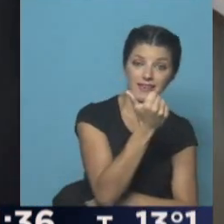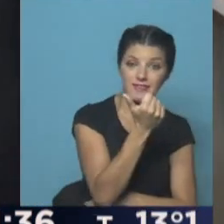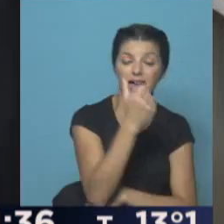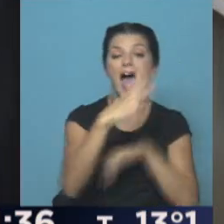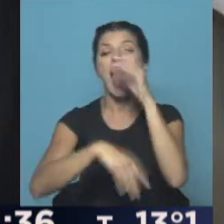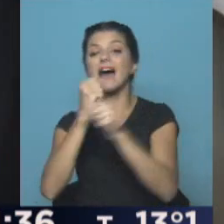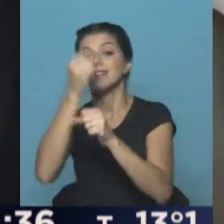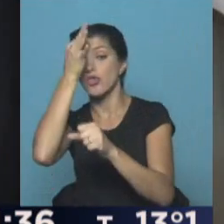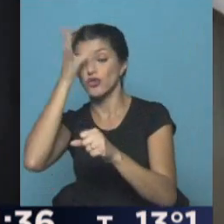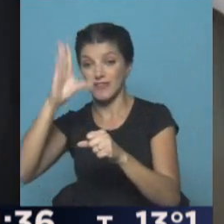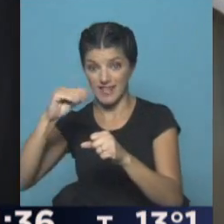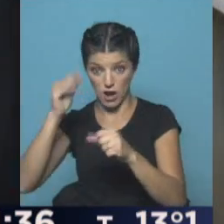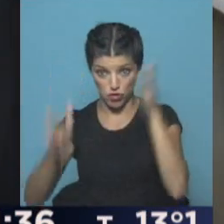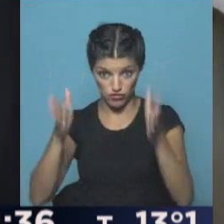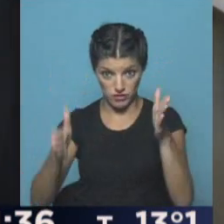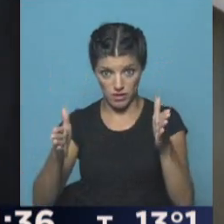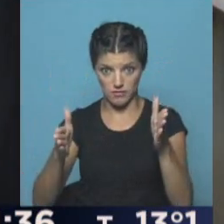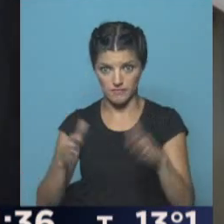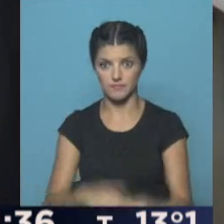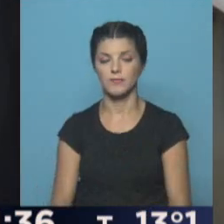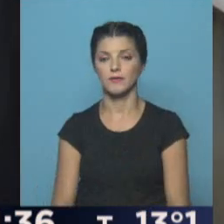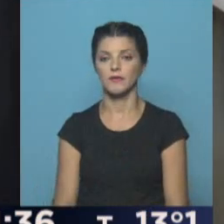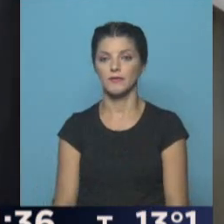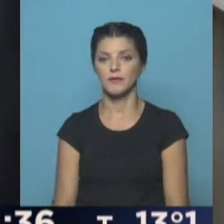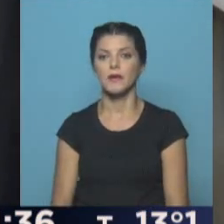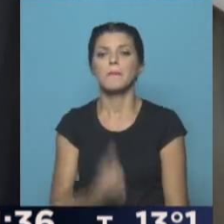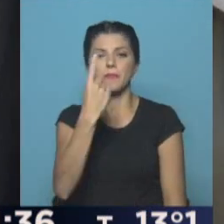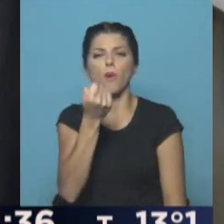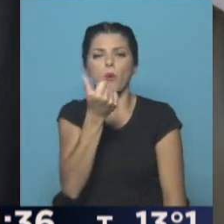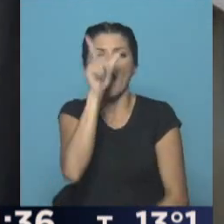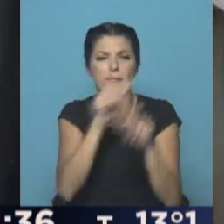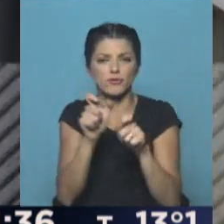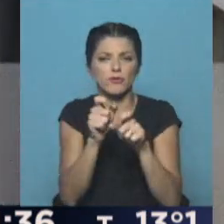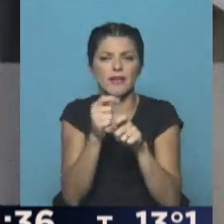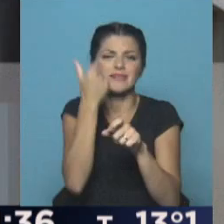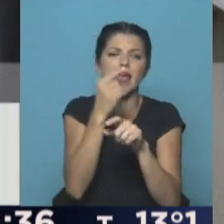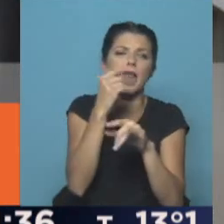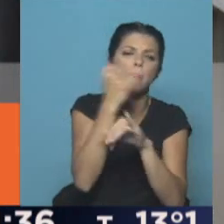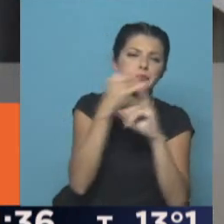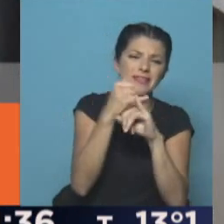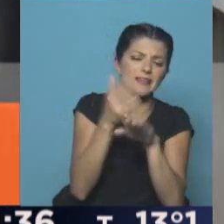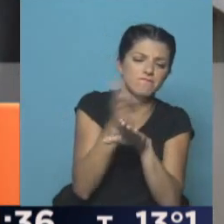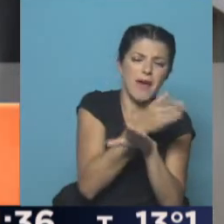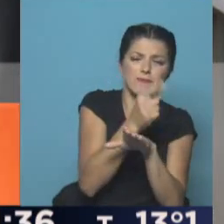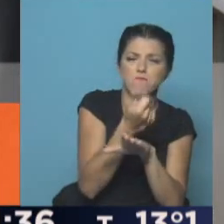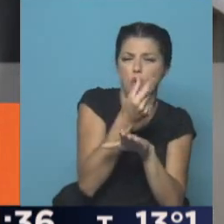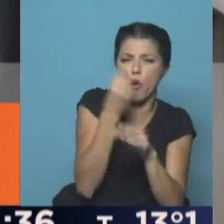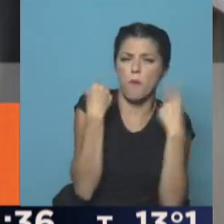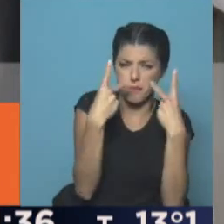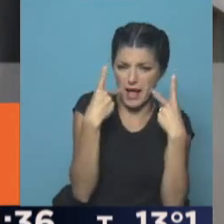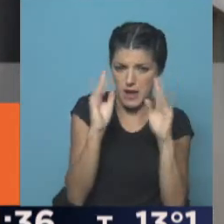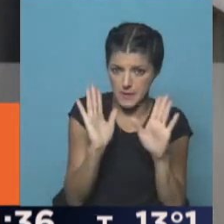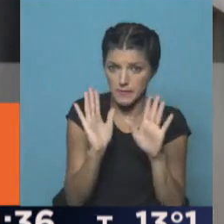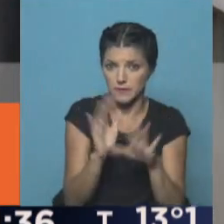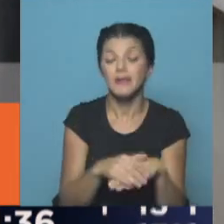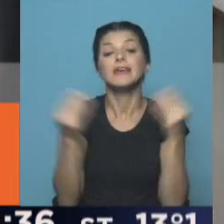noche. Esto beneficia, primero de todo, hay muy poca gente que viaja en la primera media hora de la mañana, muy poca. Entonces, y